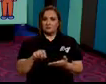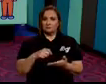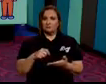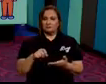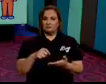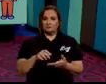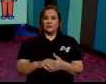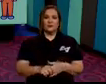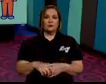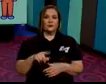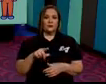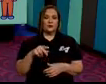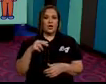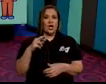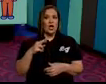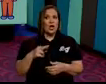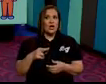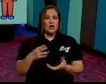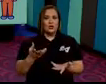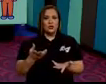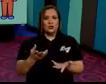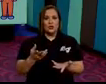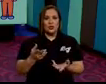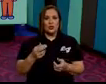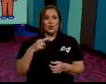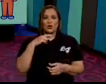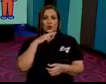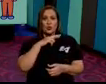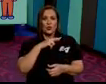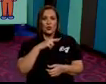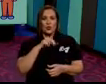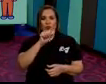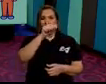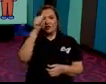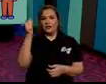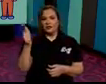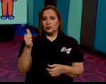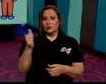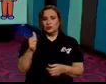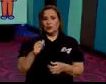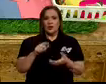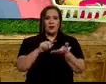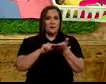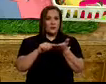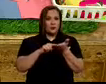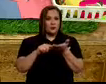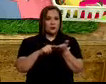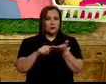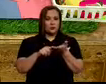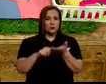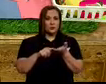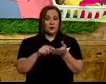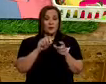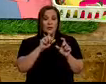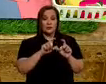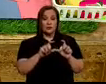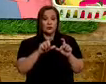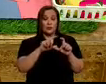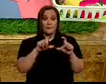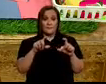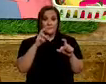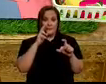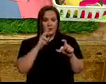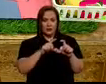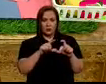Y lo que puedes realizar es rasgarlo, ¿verdad? Con tus deditos y vas colocando, ¿verdad? Los colores donde corresponden. O